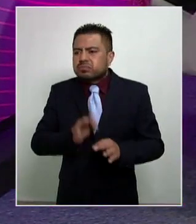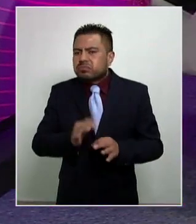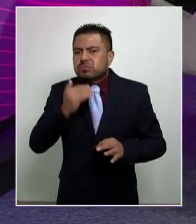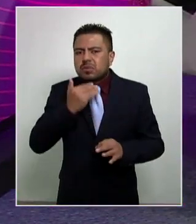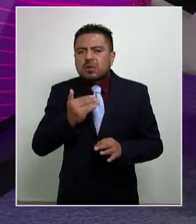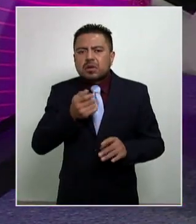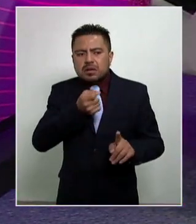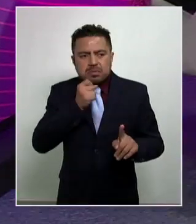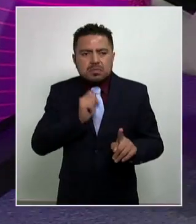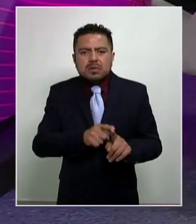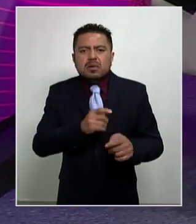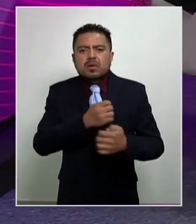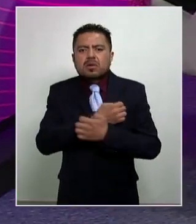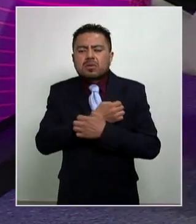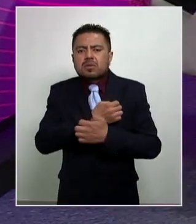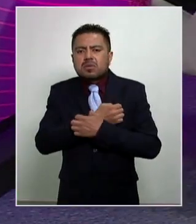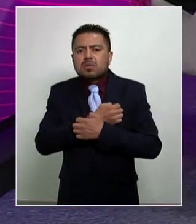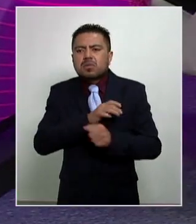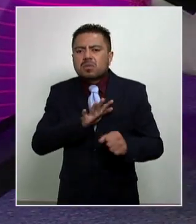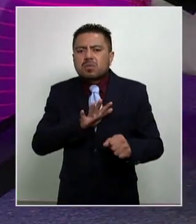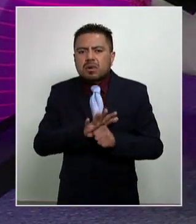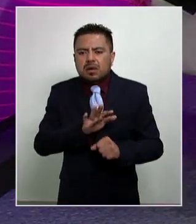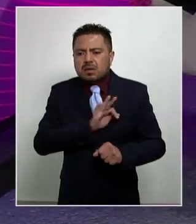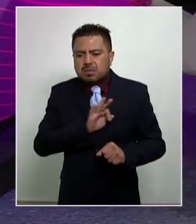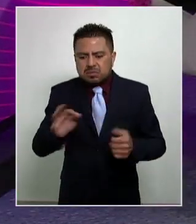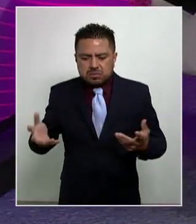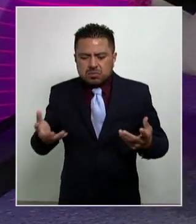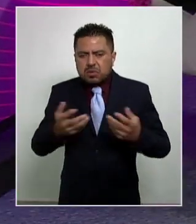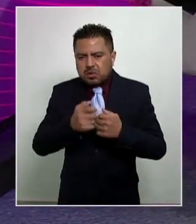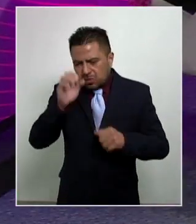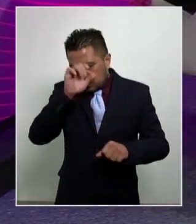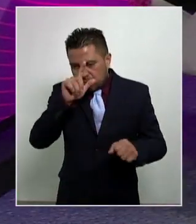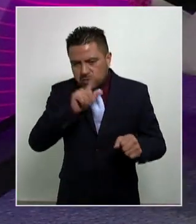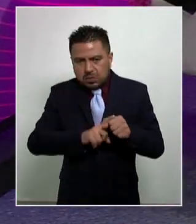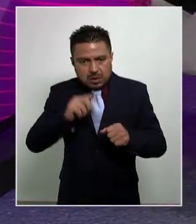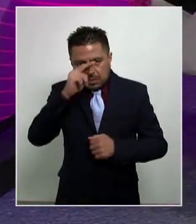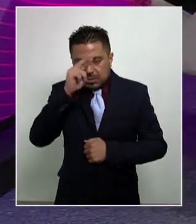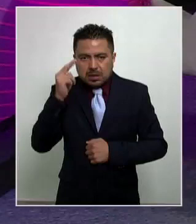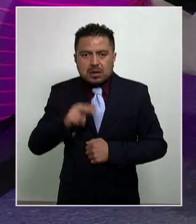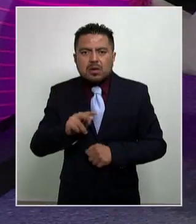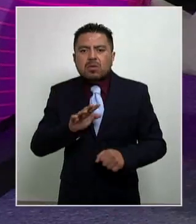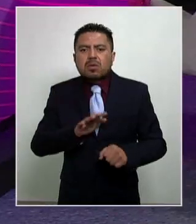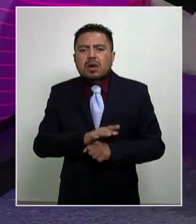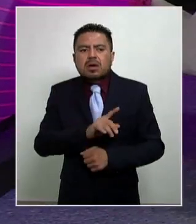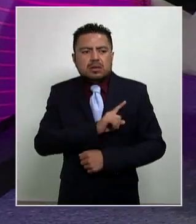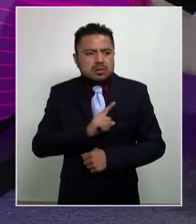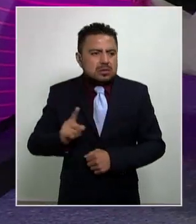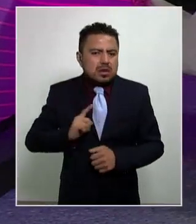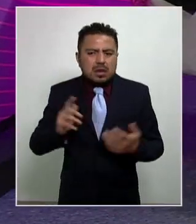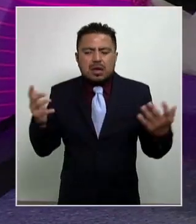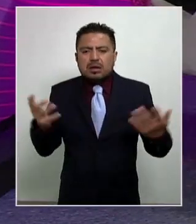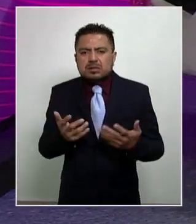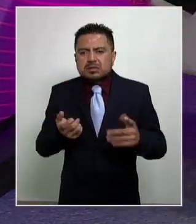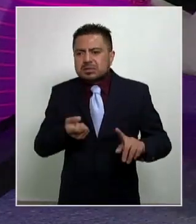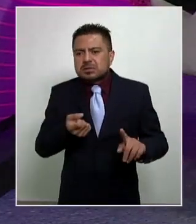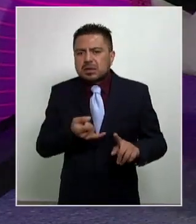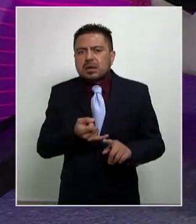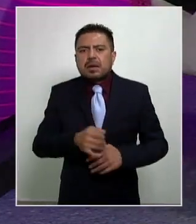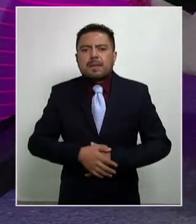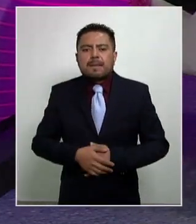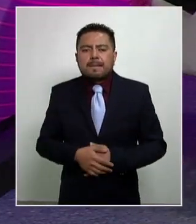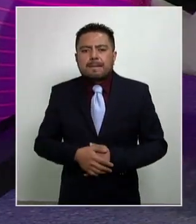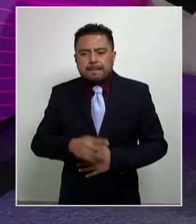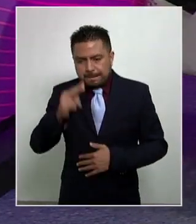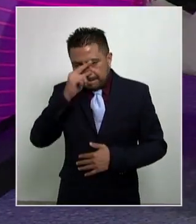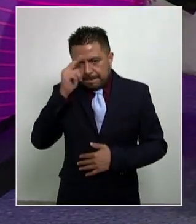que es la educación que permea toda esta cultura mexicana y que es lo que se debe de hacer, el deber ser. Entonces,